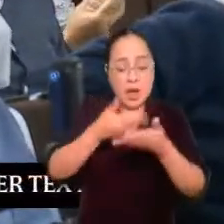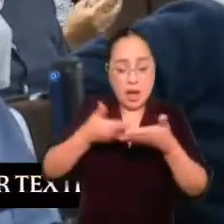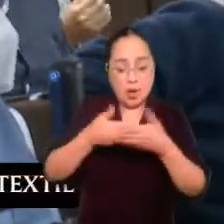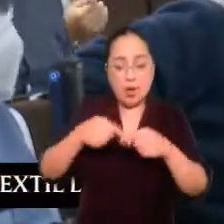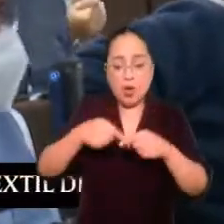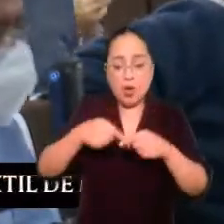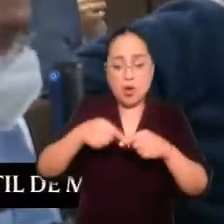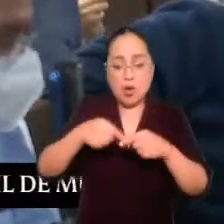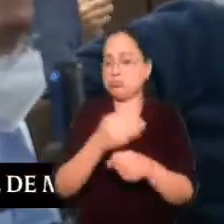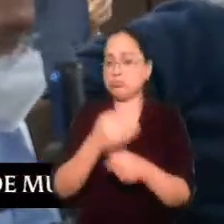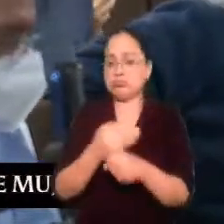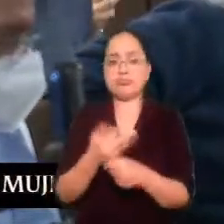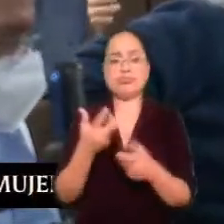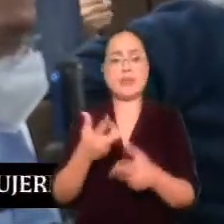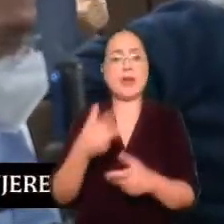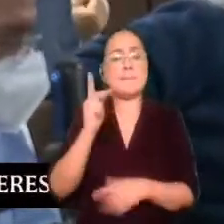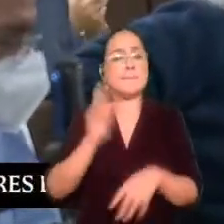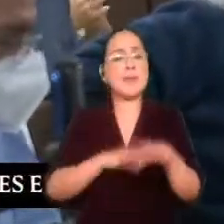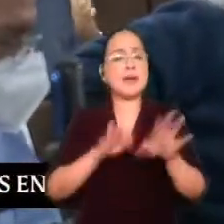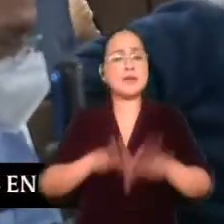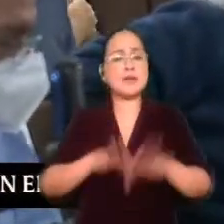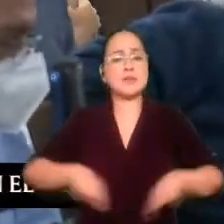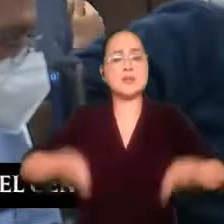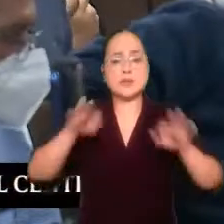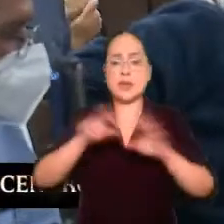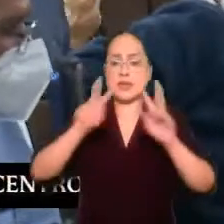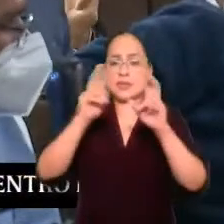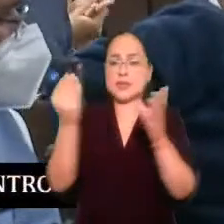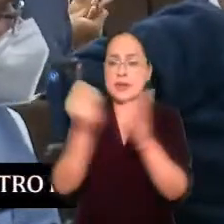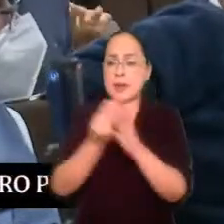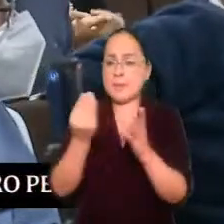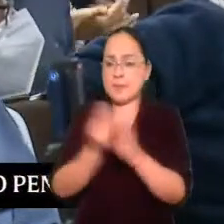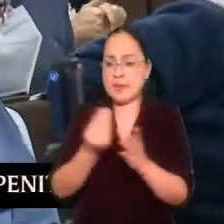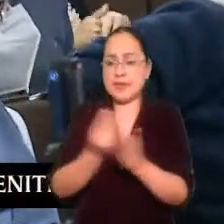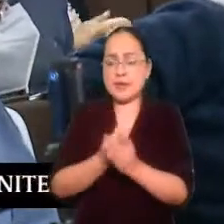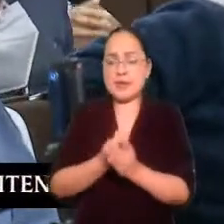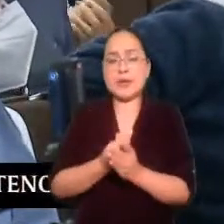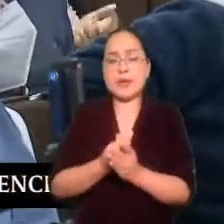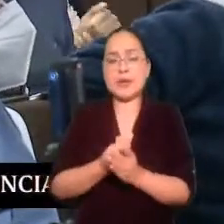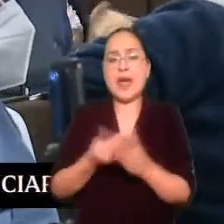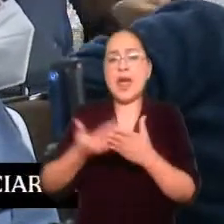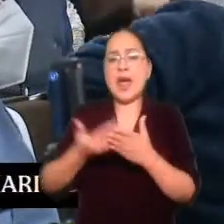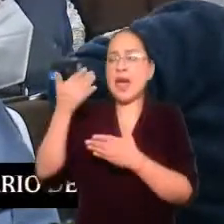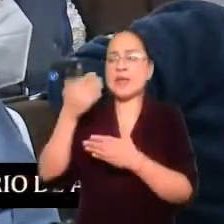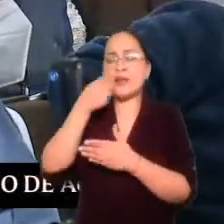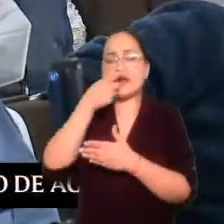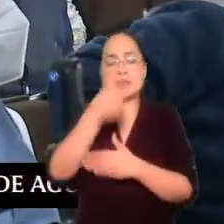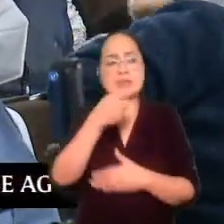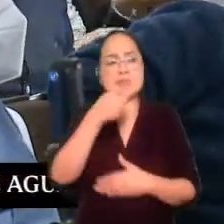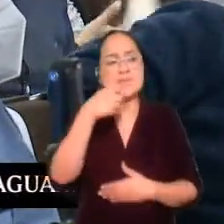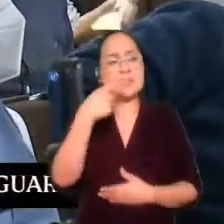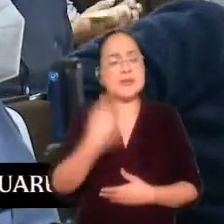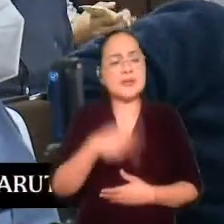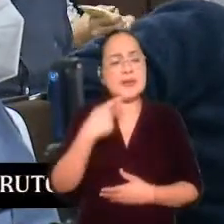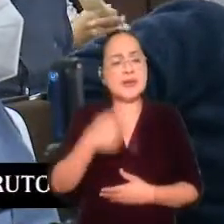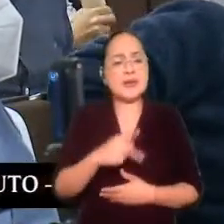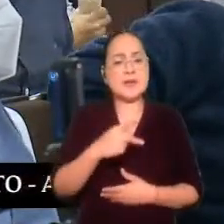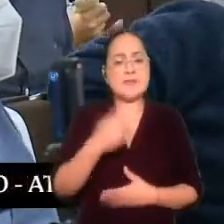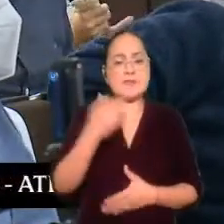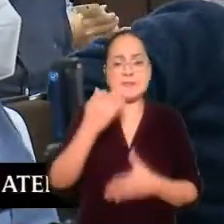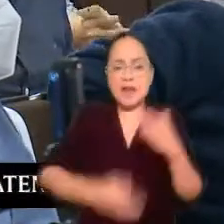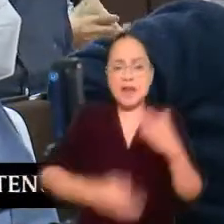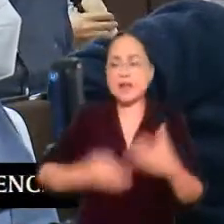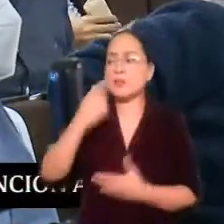plazo, pero principalmente en capacitación. Se habla de hace mucho tiempo de un déficit de agentes policíacos,